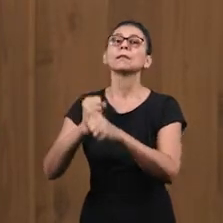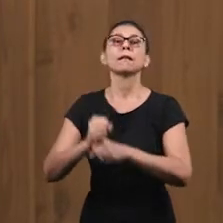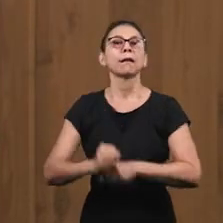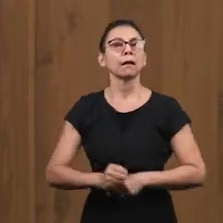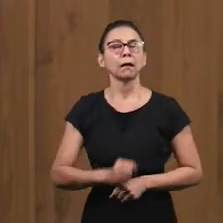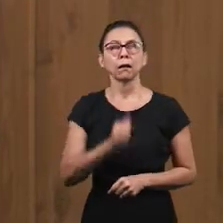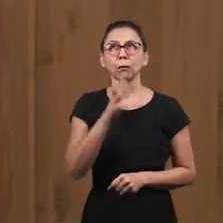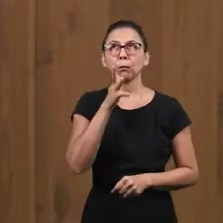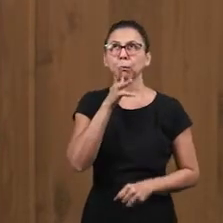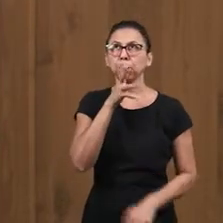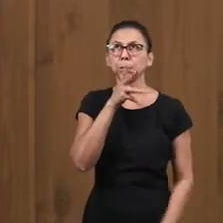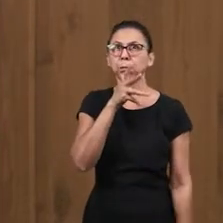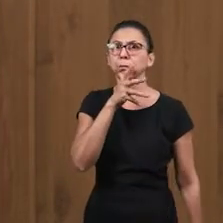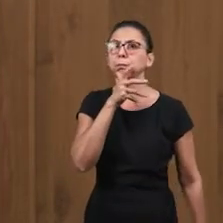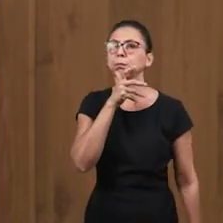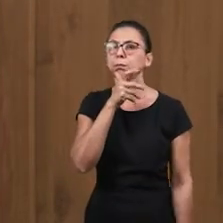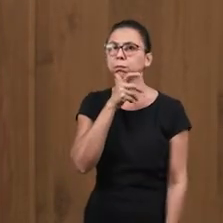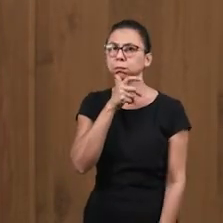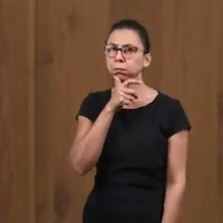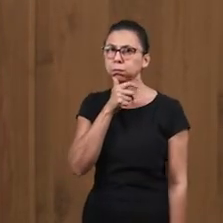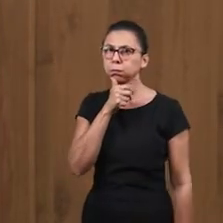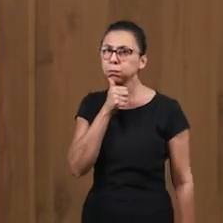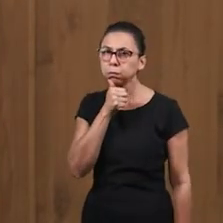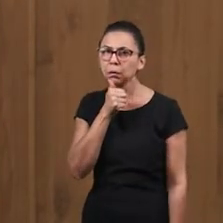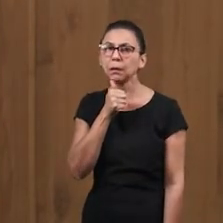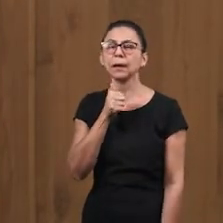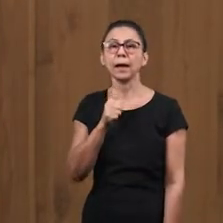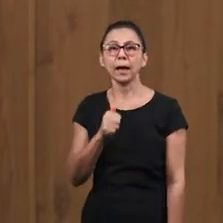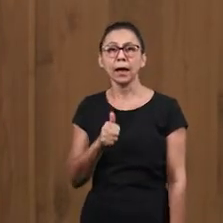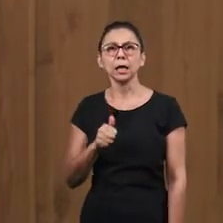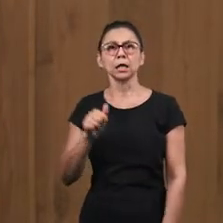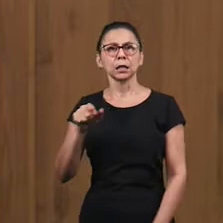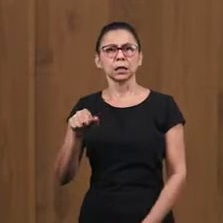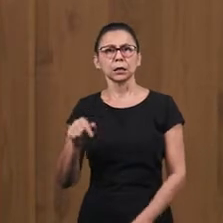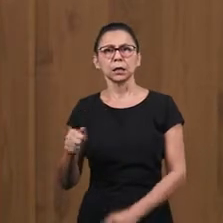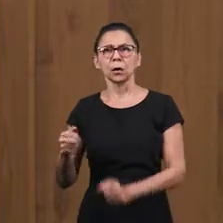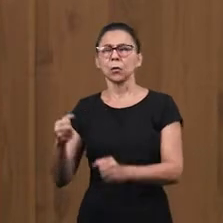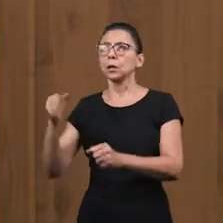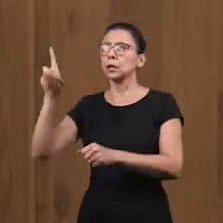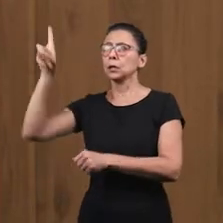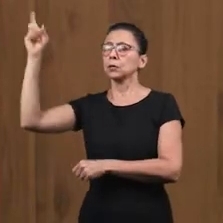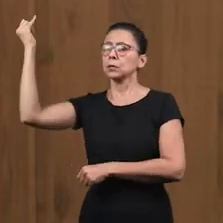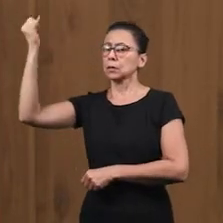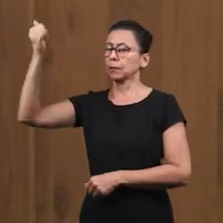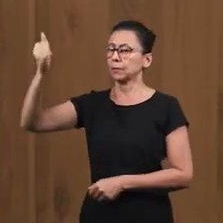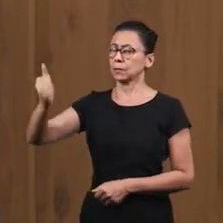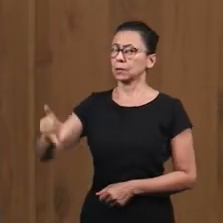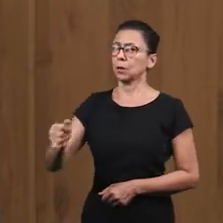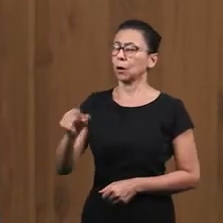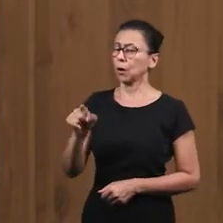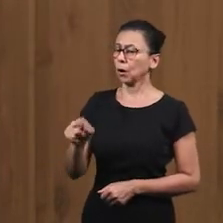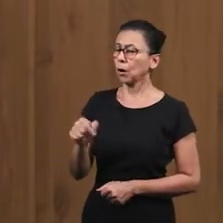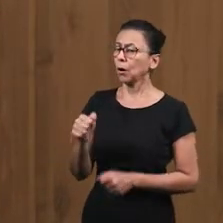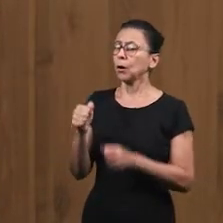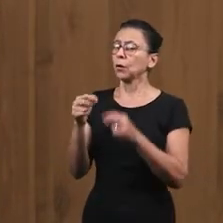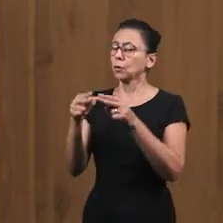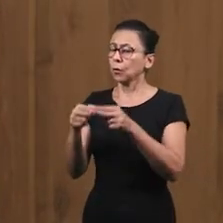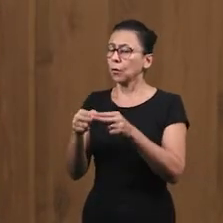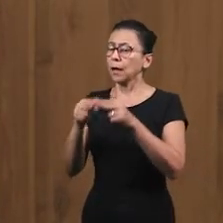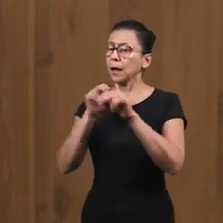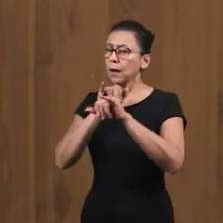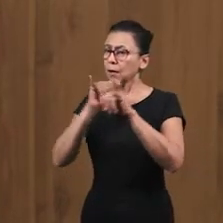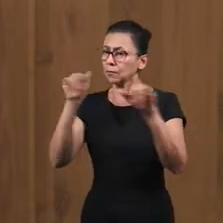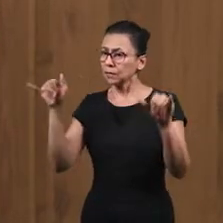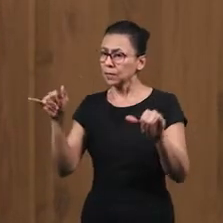cuando Noé construía el arca, él avisaba que vendría un diluvio sobre la tierra, pero las